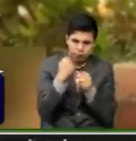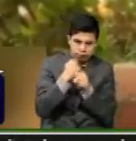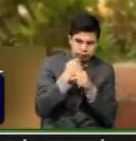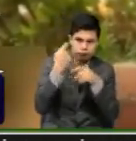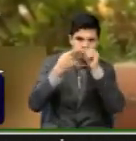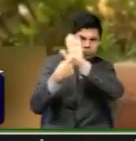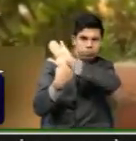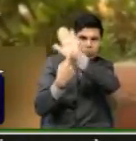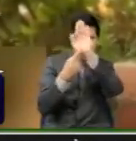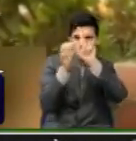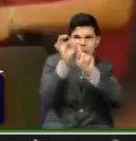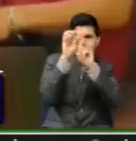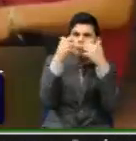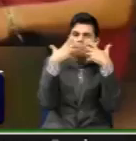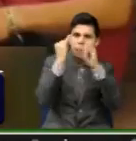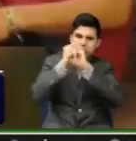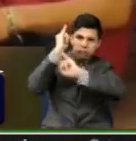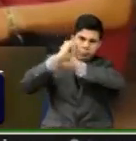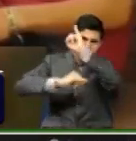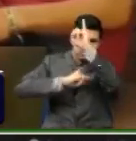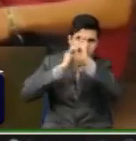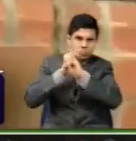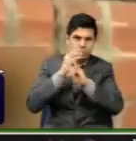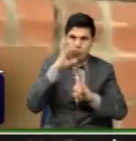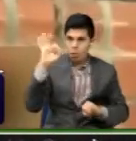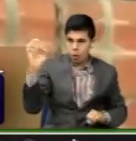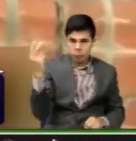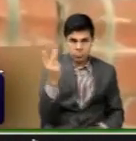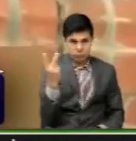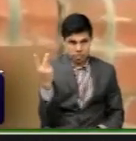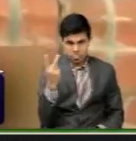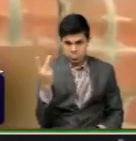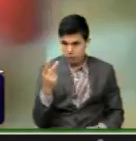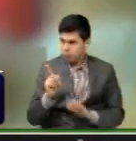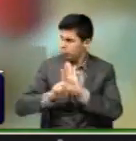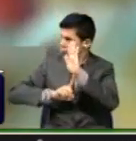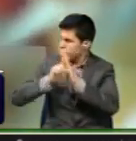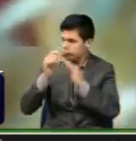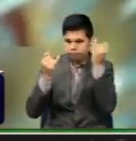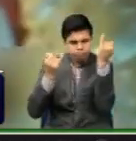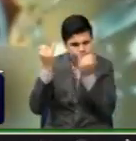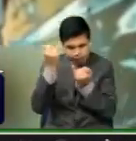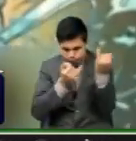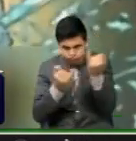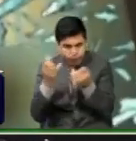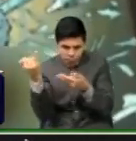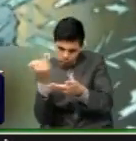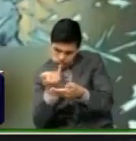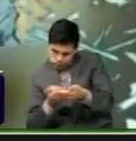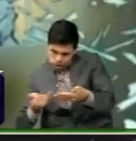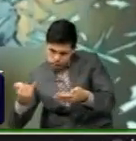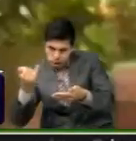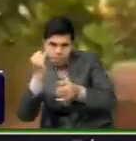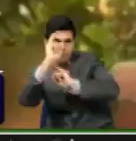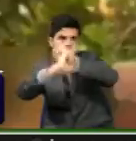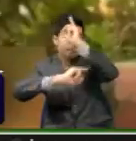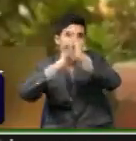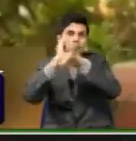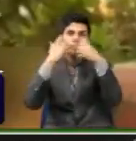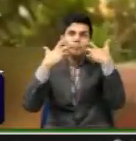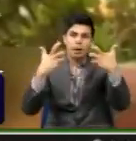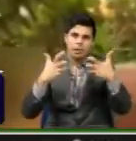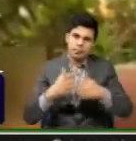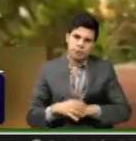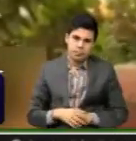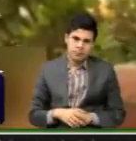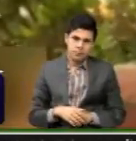competir a escala internacional. Estos dos hombres ya lograron avanzar sobre esta idea de llevar el cómic a instancias internacionales. Ahorita en